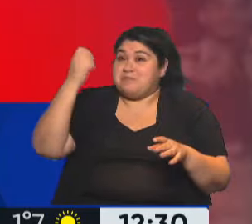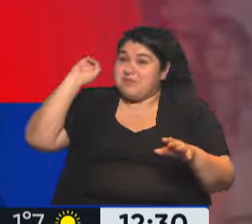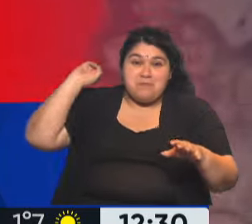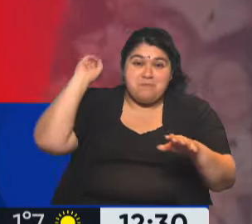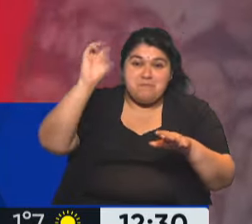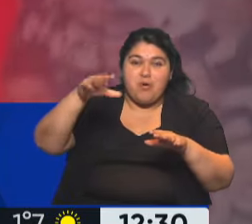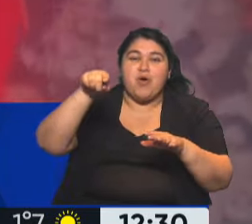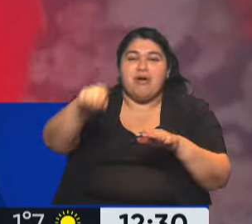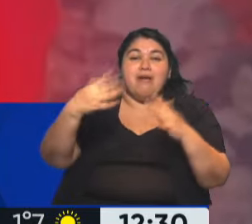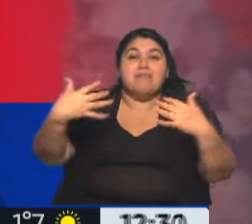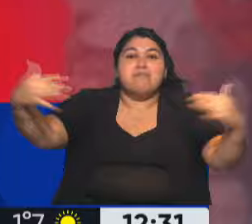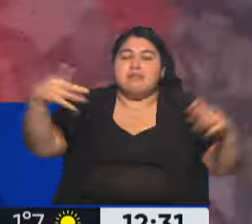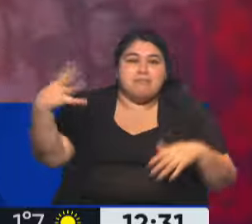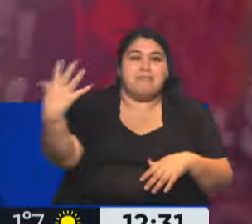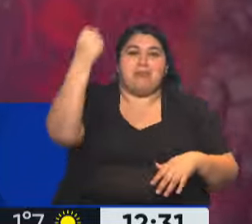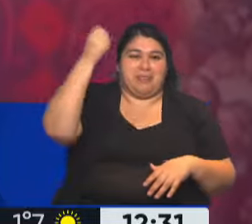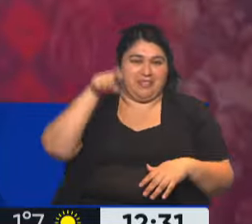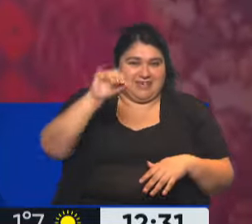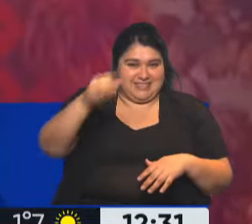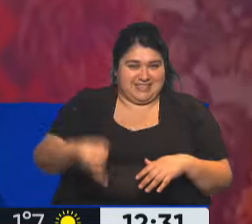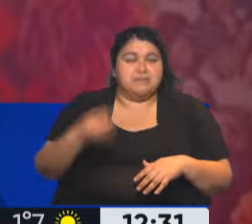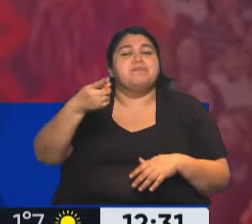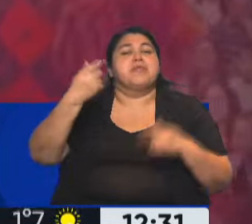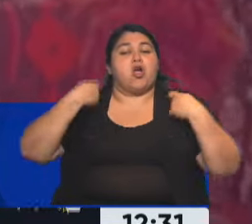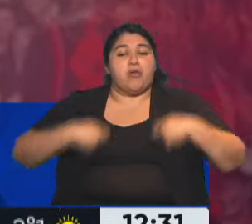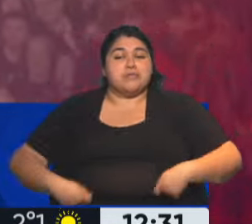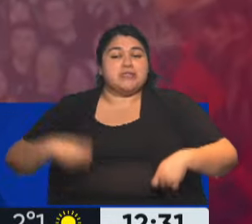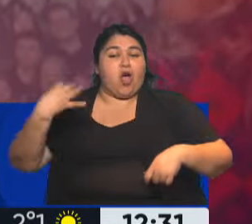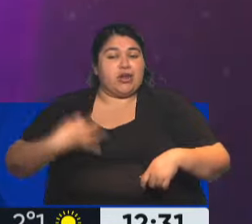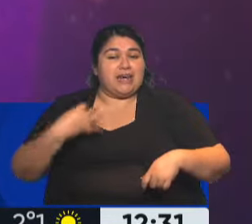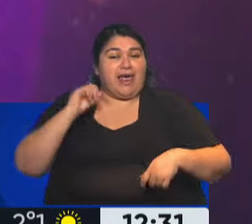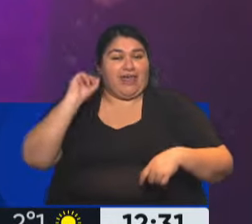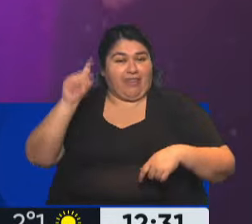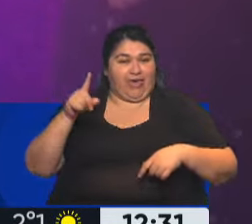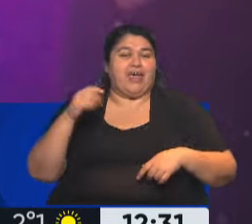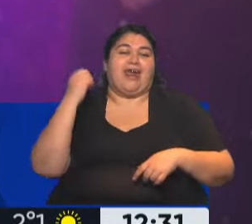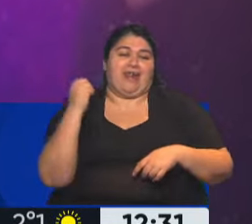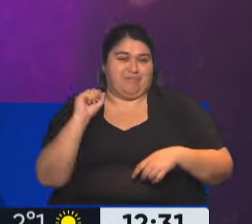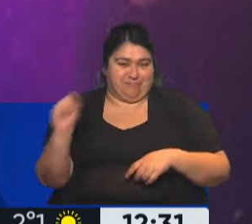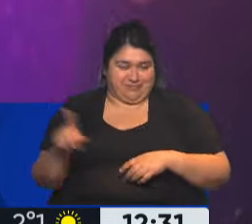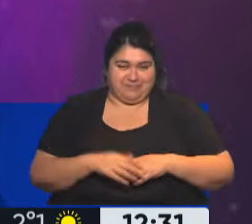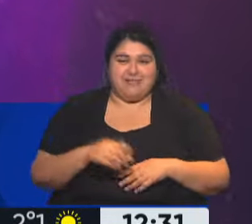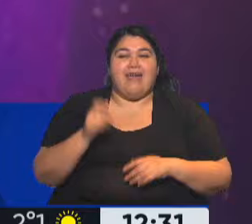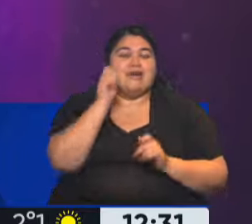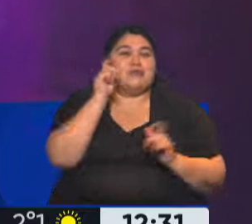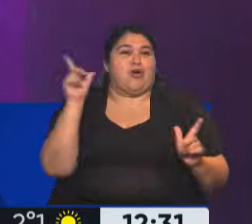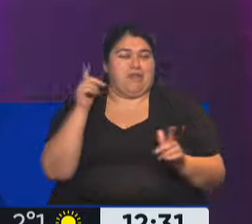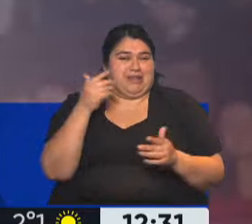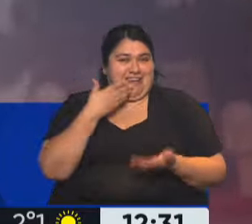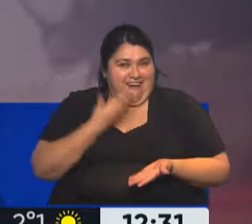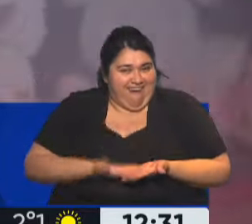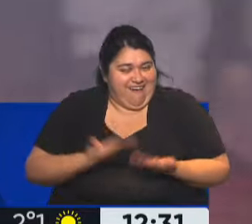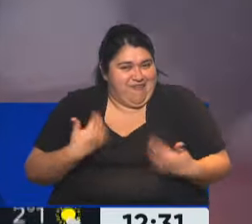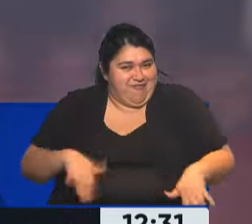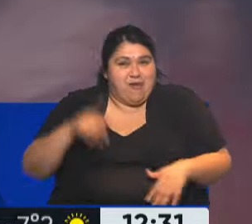ido al teatro sin ninguna idea de selección y se fue con una camiseta original de la selección de Leandro Paredes. Y qué linda sorpresa estar ahí en el teatro y tenerlo a uno